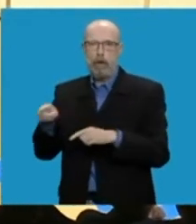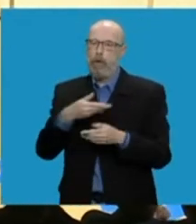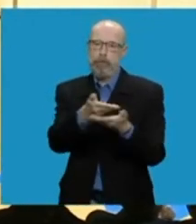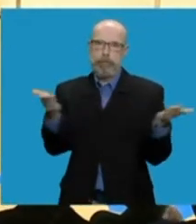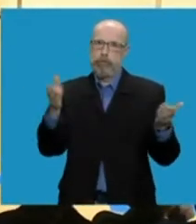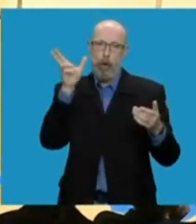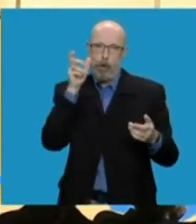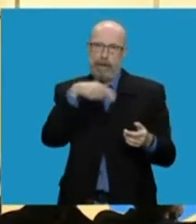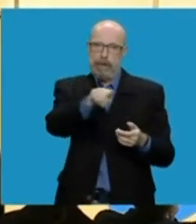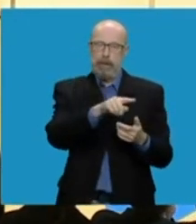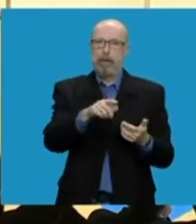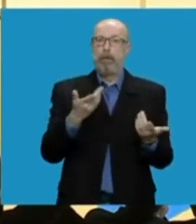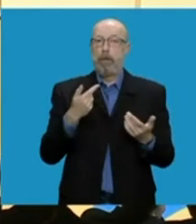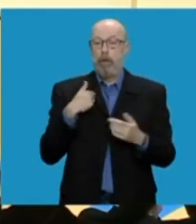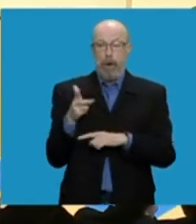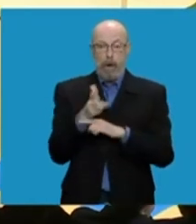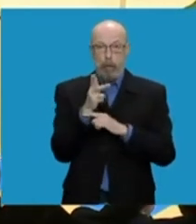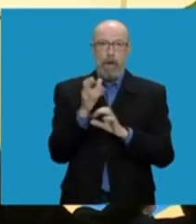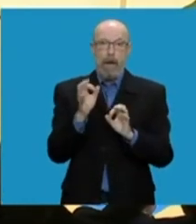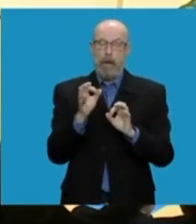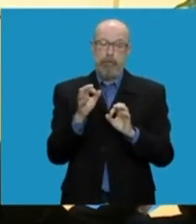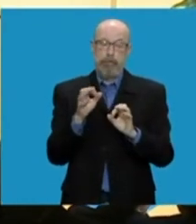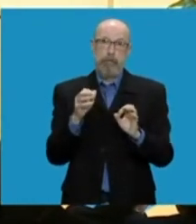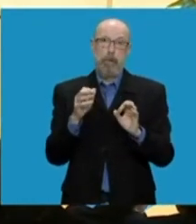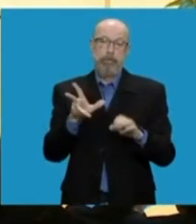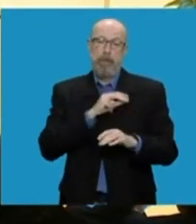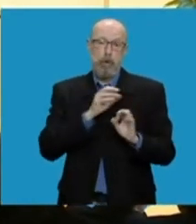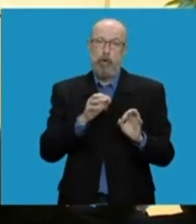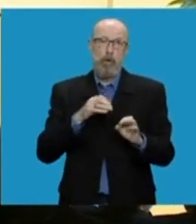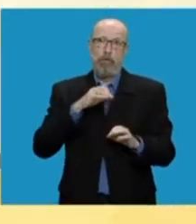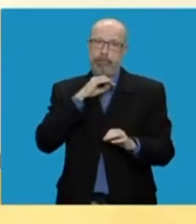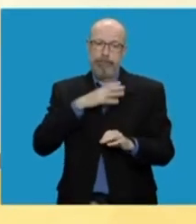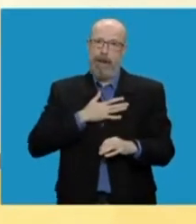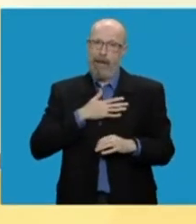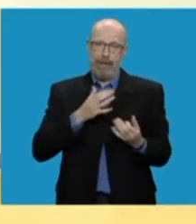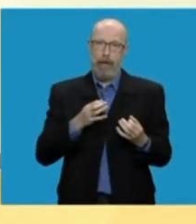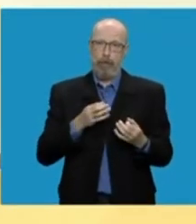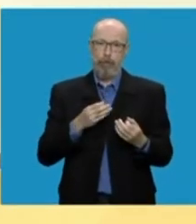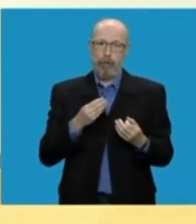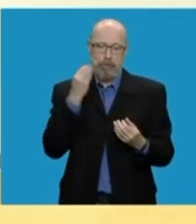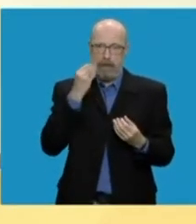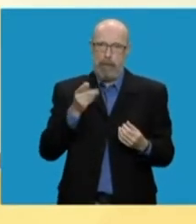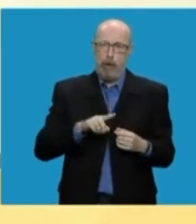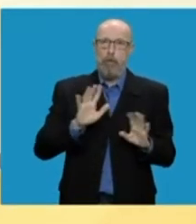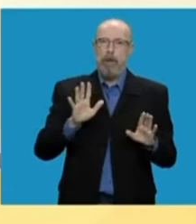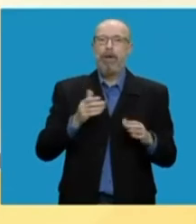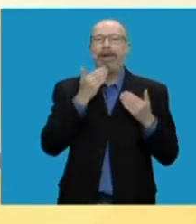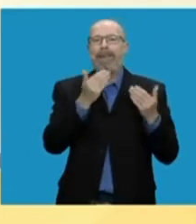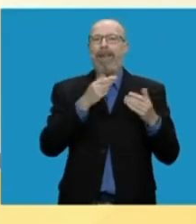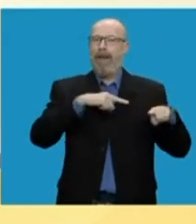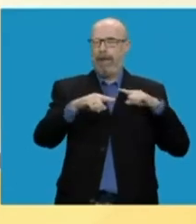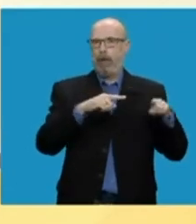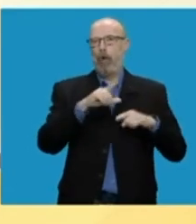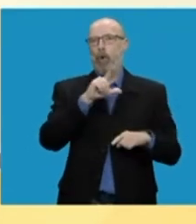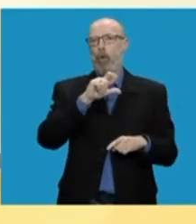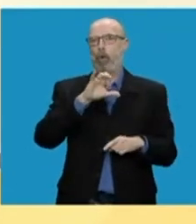el reportaje, yo estoy absolutamente encantado, no lo esperaba y gracias a Luis Cañón, mi director entonces, que